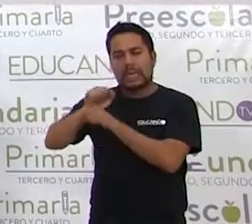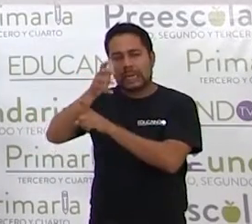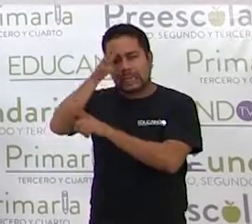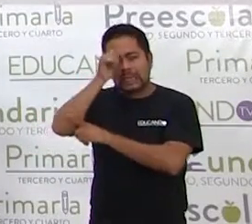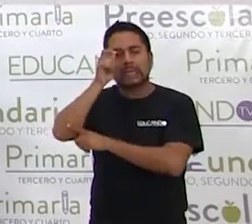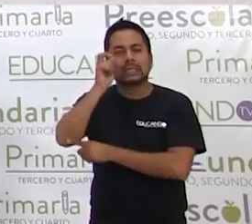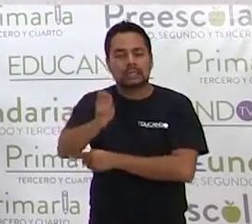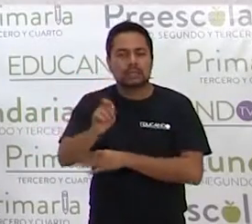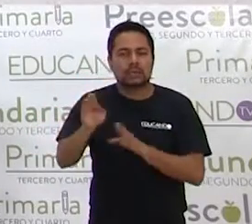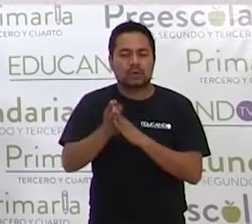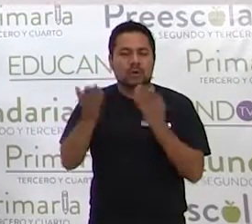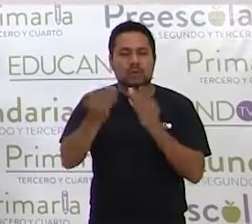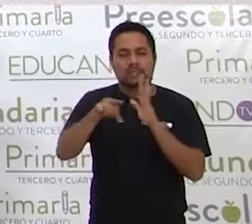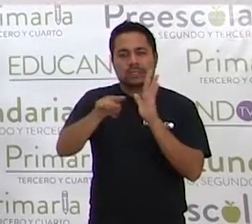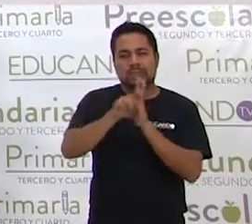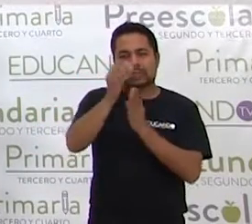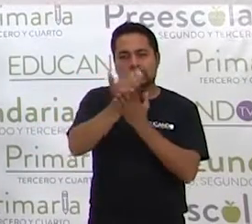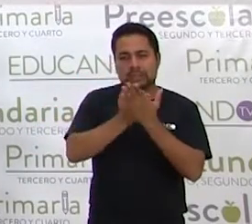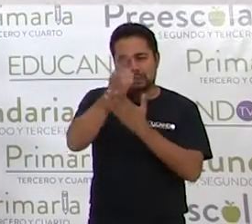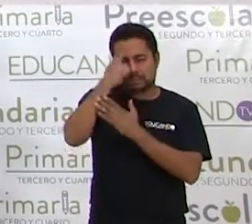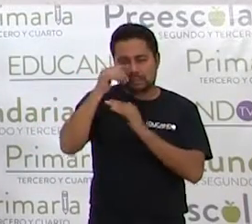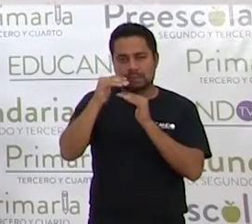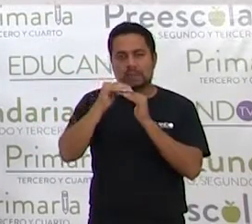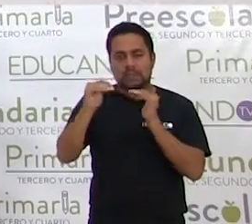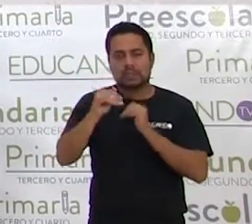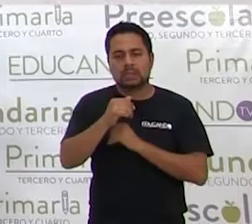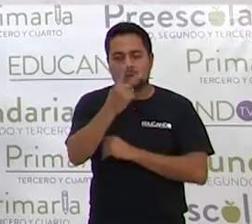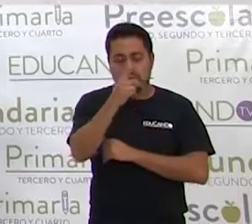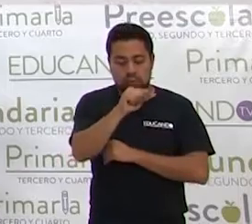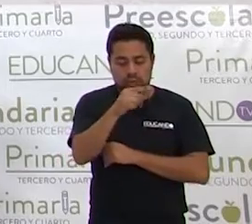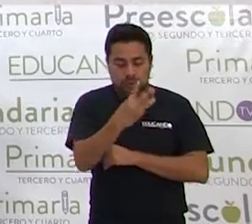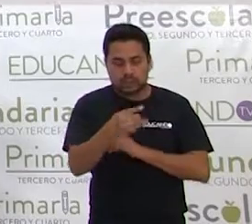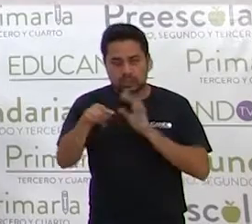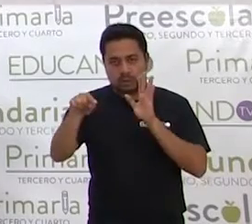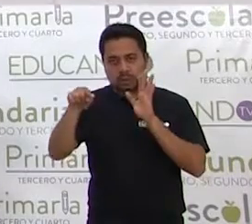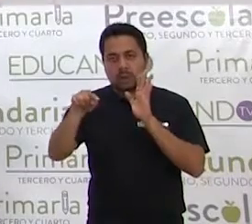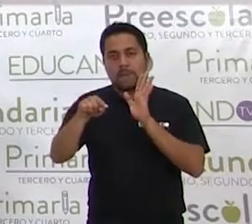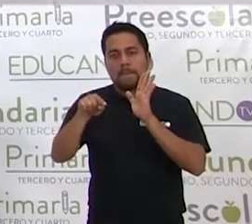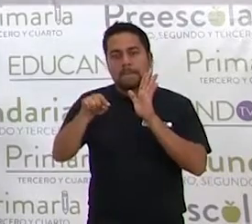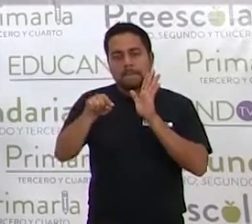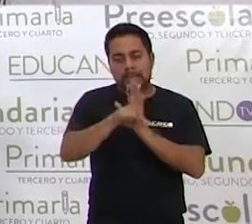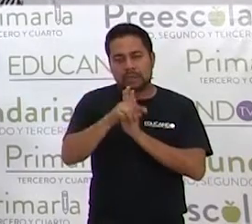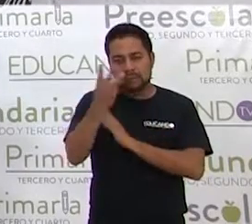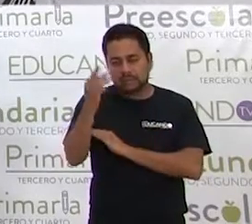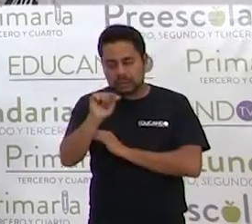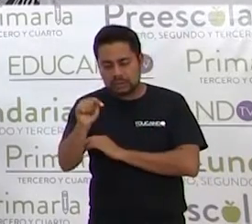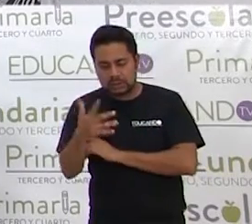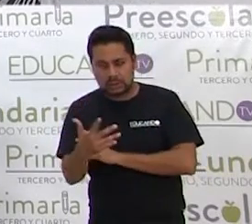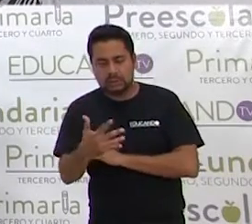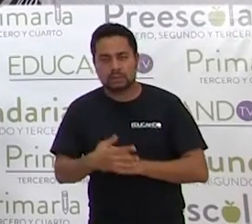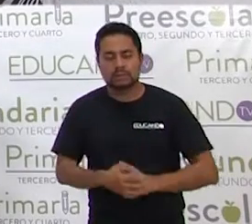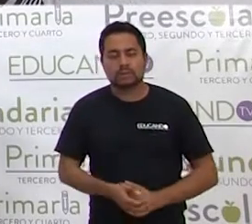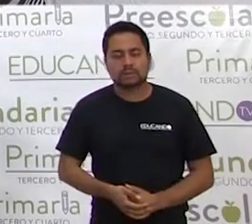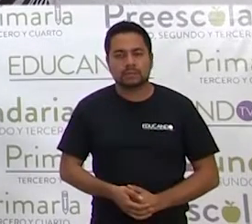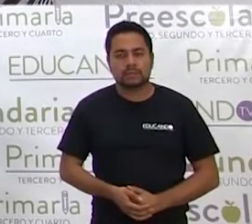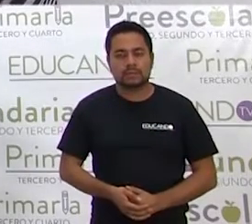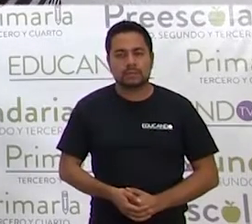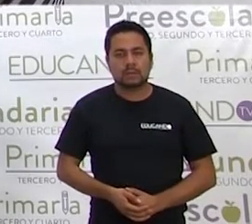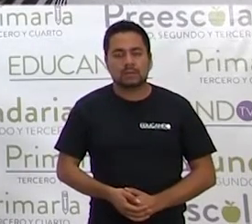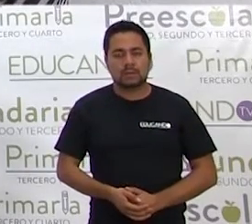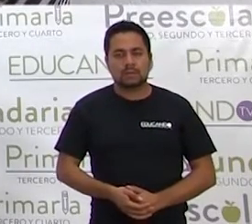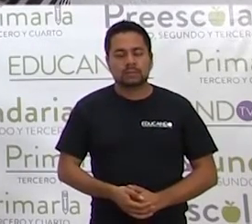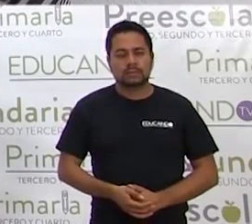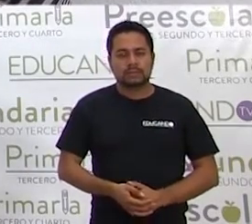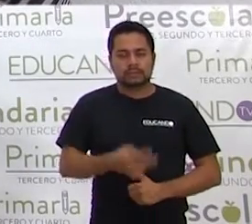hace una resta de fracciones tenemos dos tercios menos tres quintos dos tercios menos